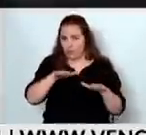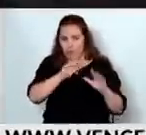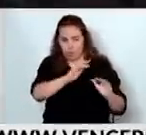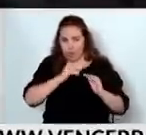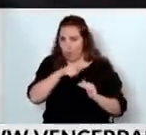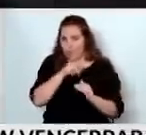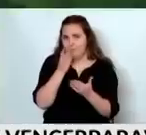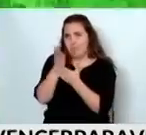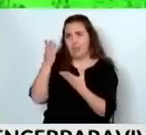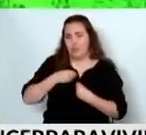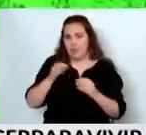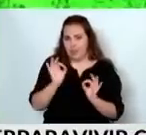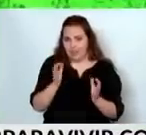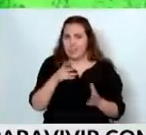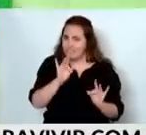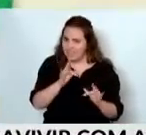ayuda.